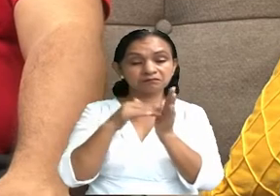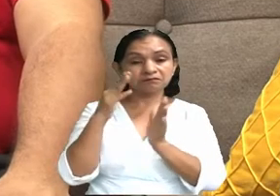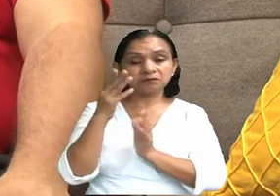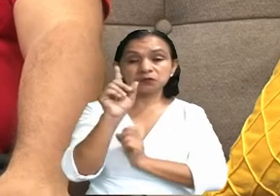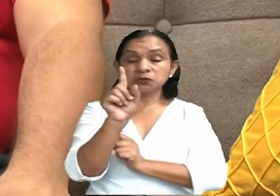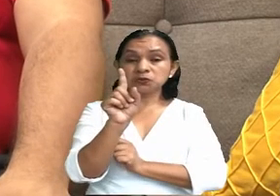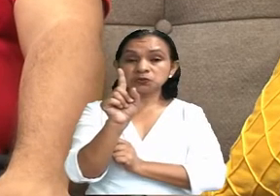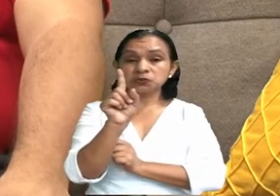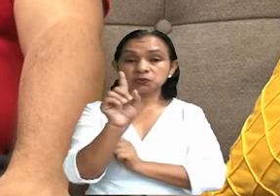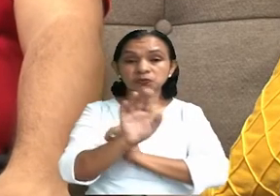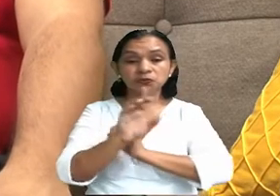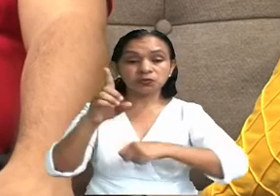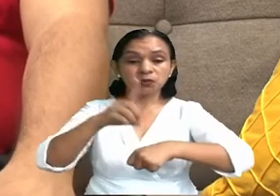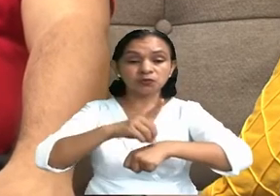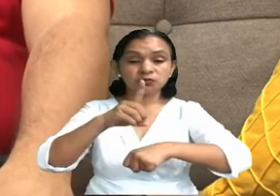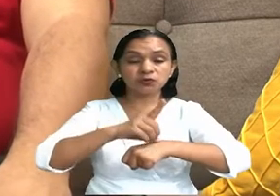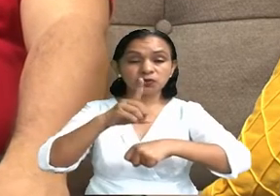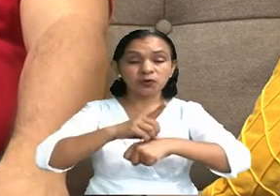uno.